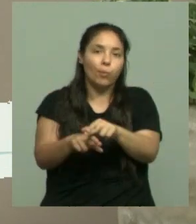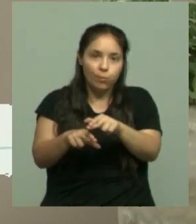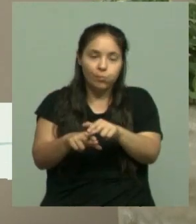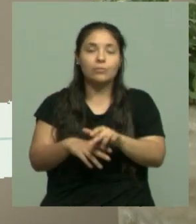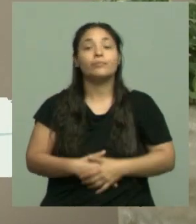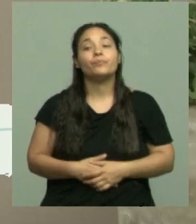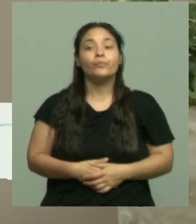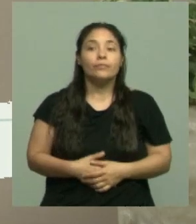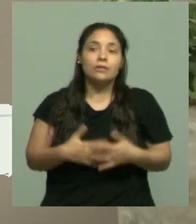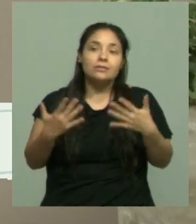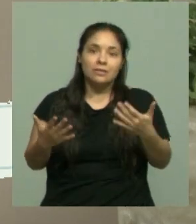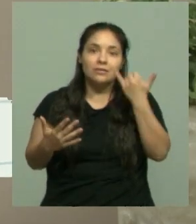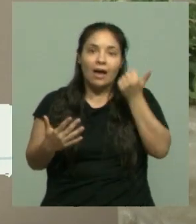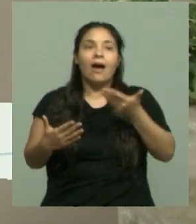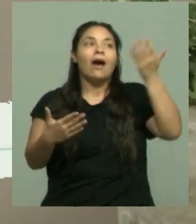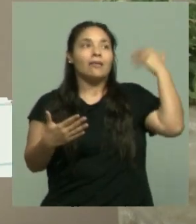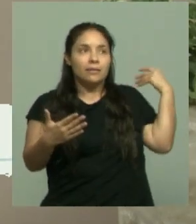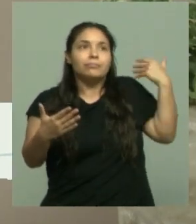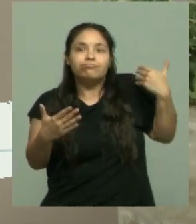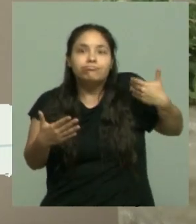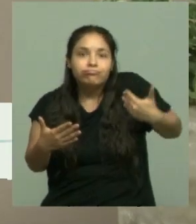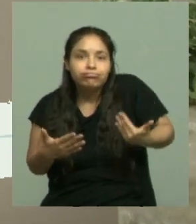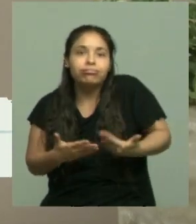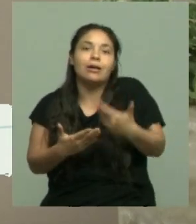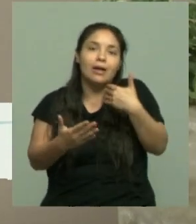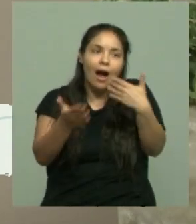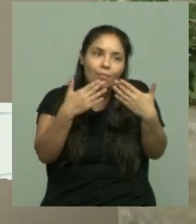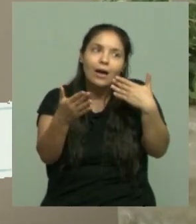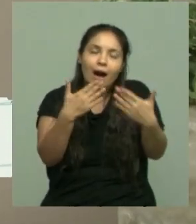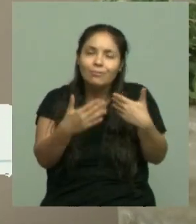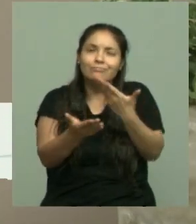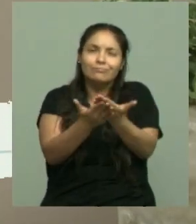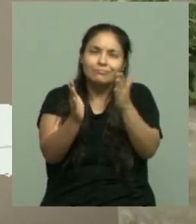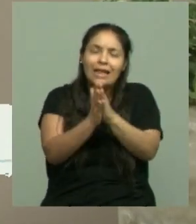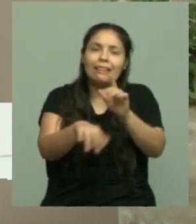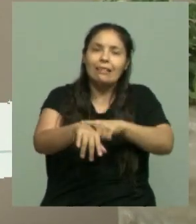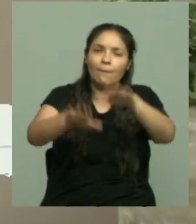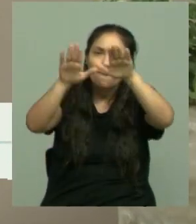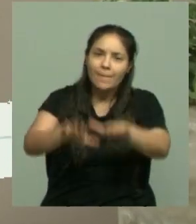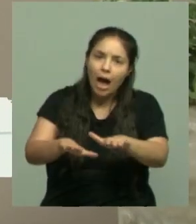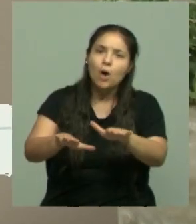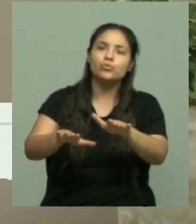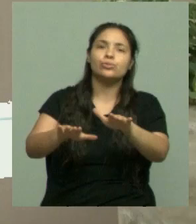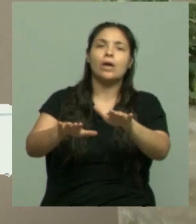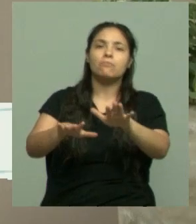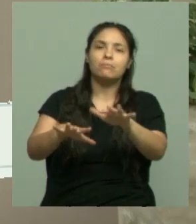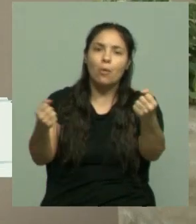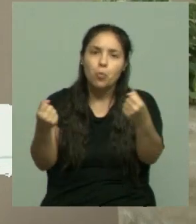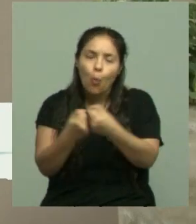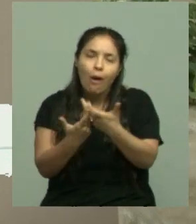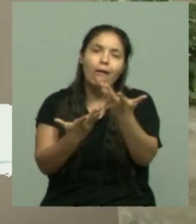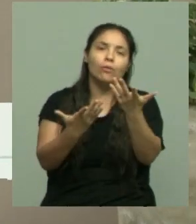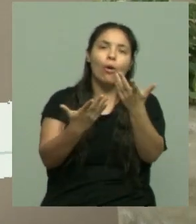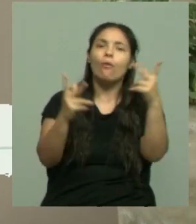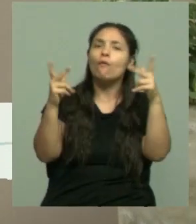Algo que desde hace tiempo se viene hablando, tregua, alto al fuego. De hecho, distintos países han tratado de